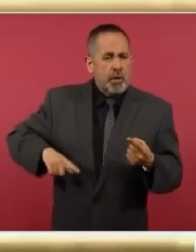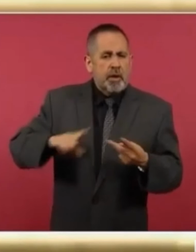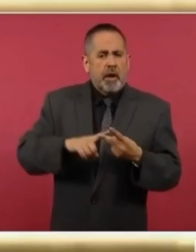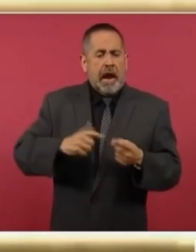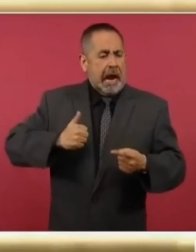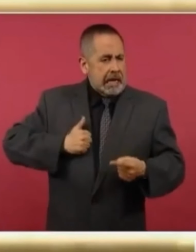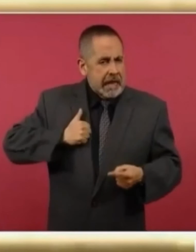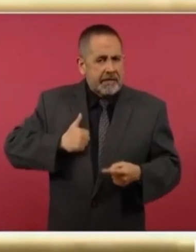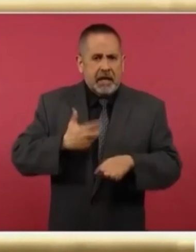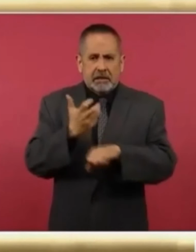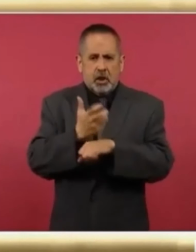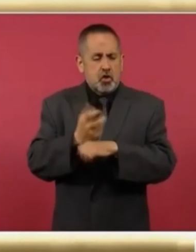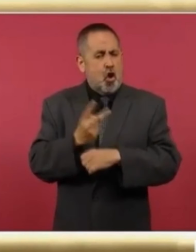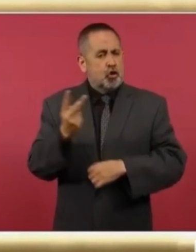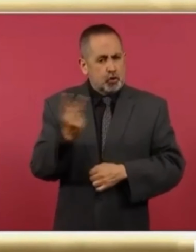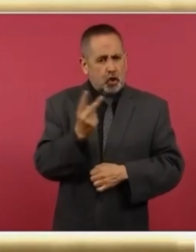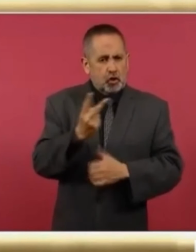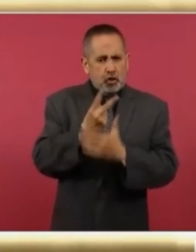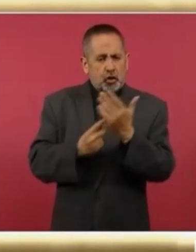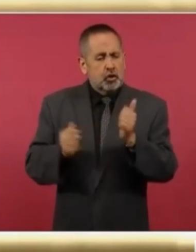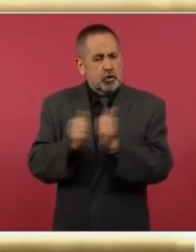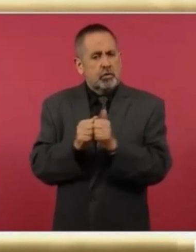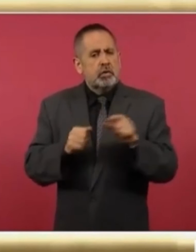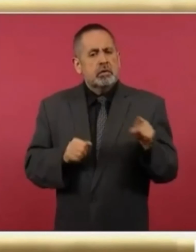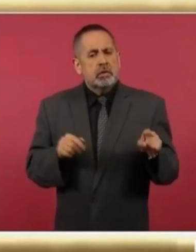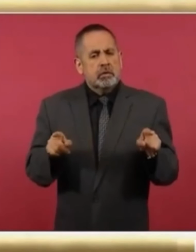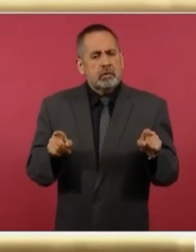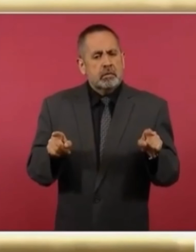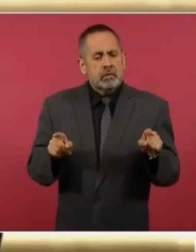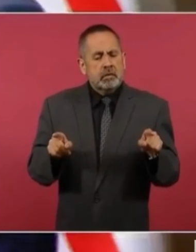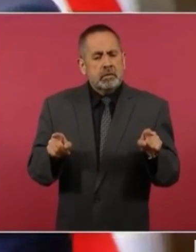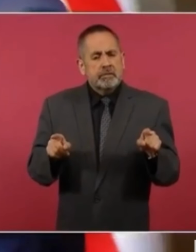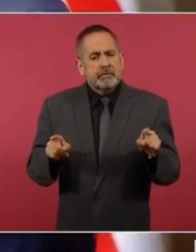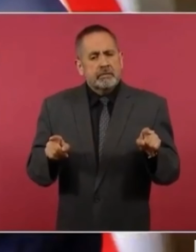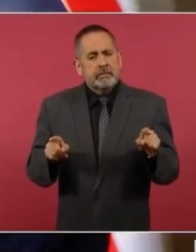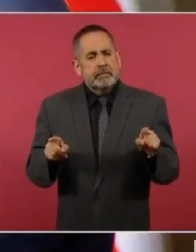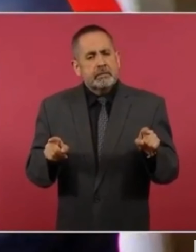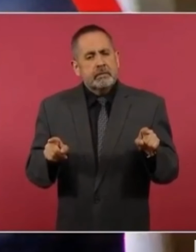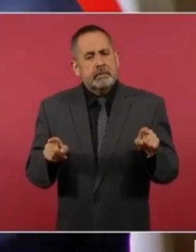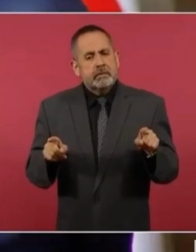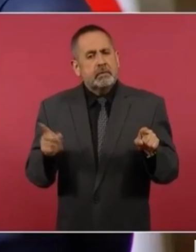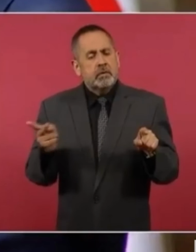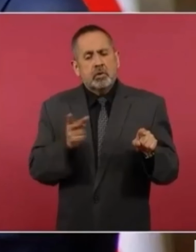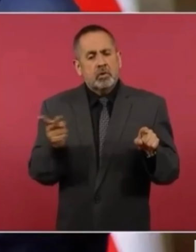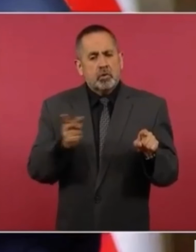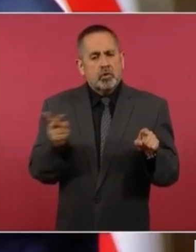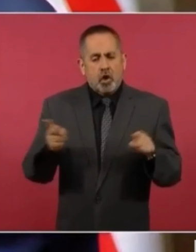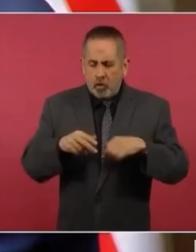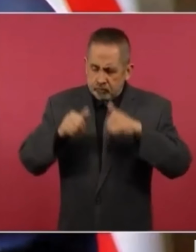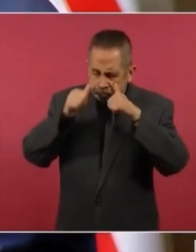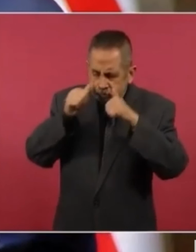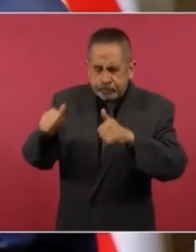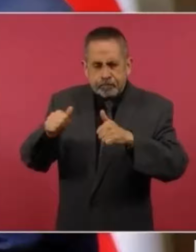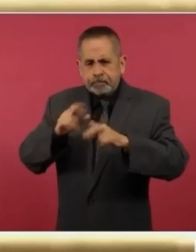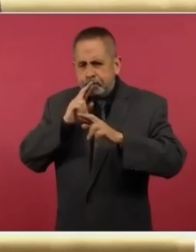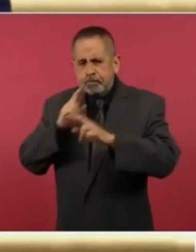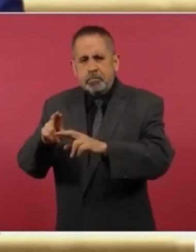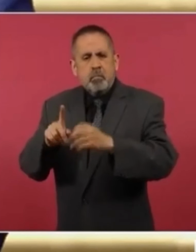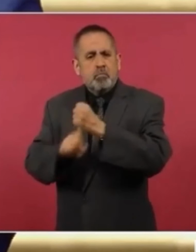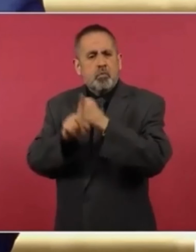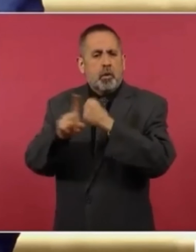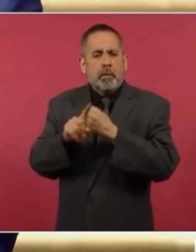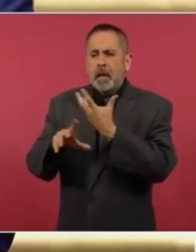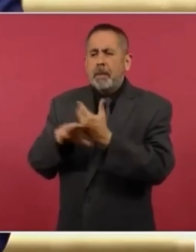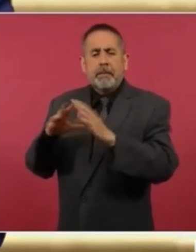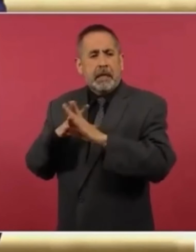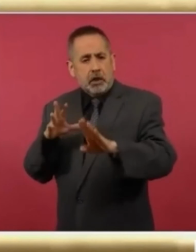Canadá como el gobierno de Estados Unidos estén atendiendo el problema migratorio